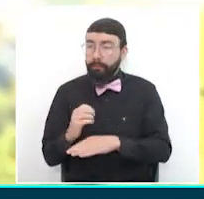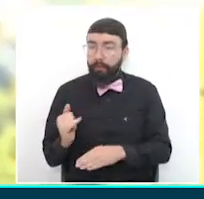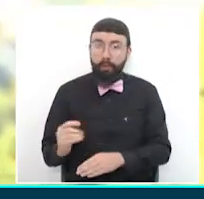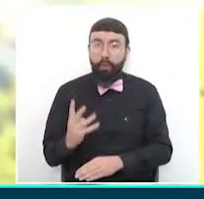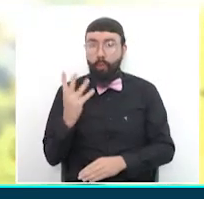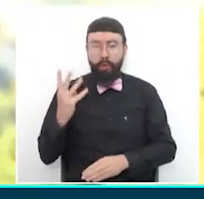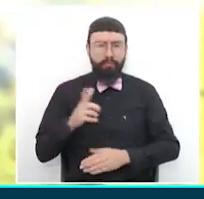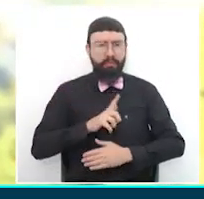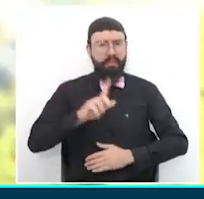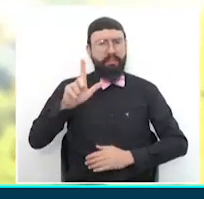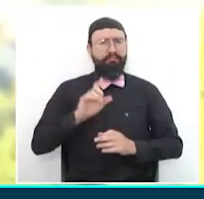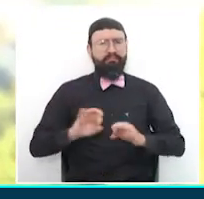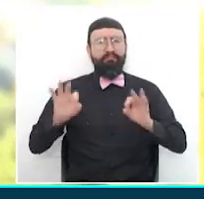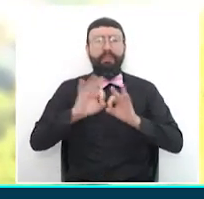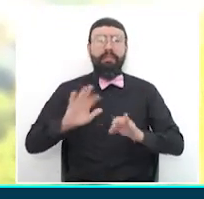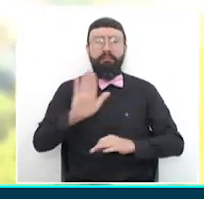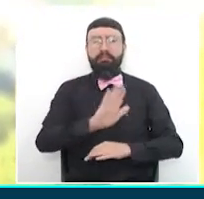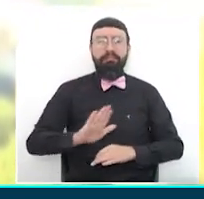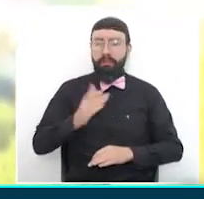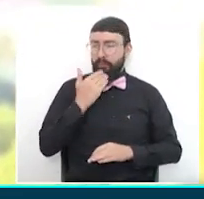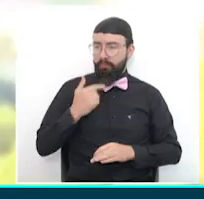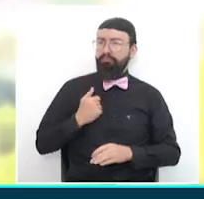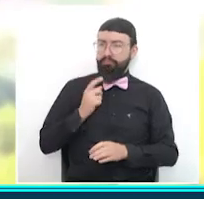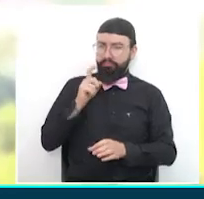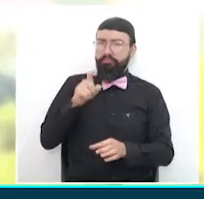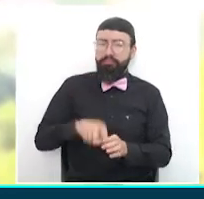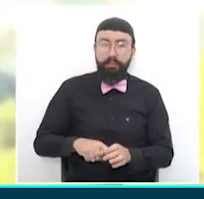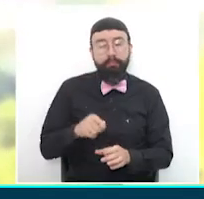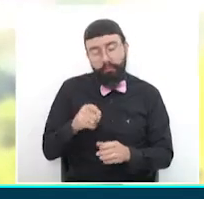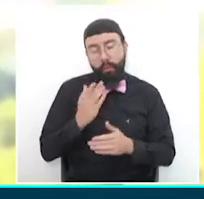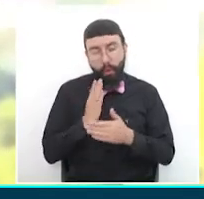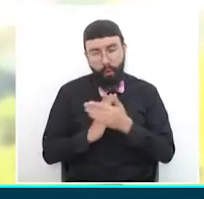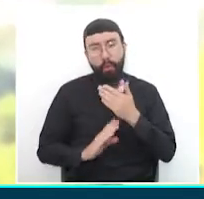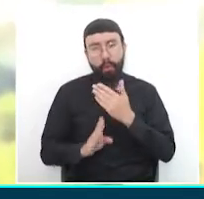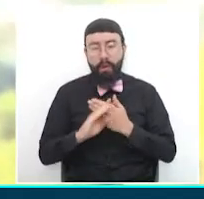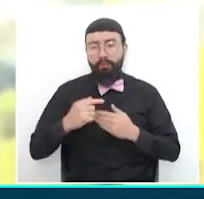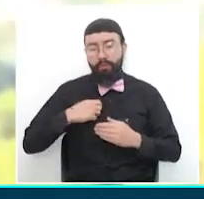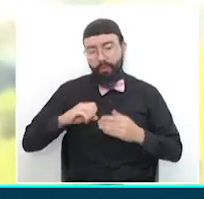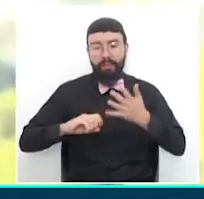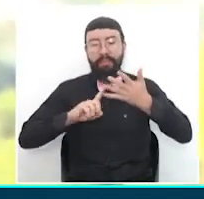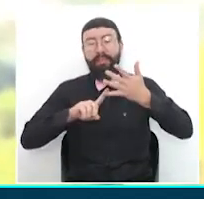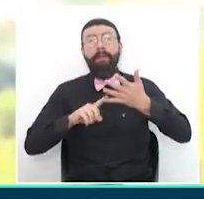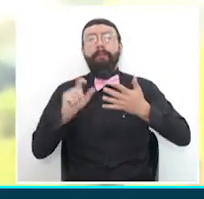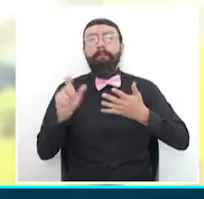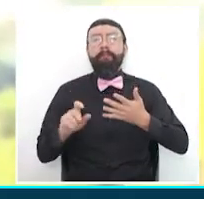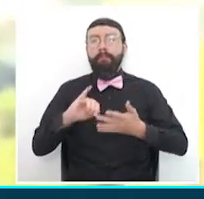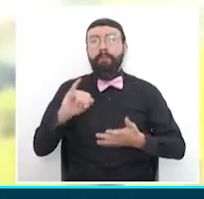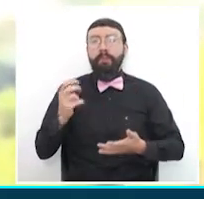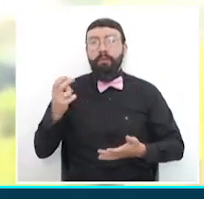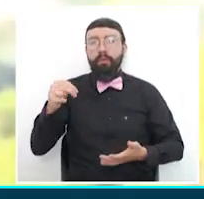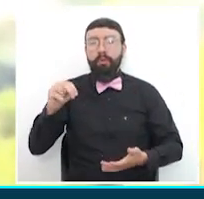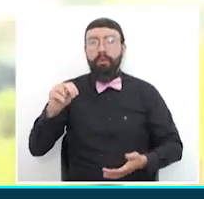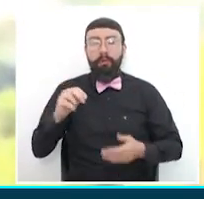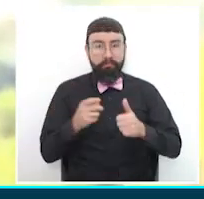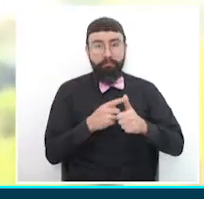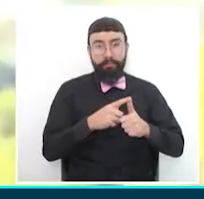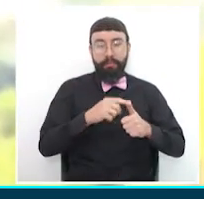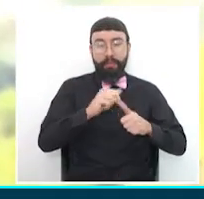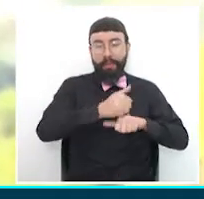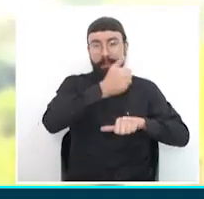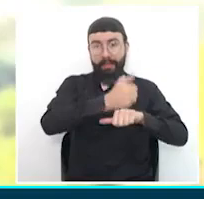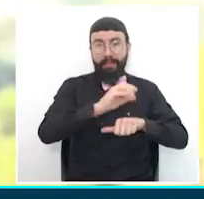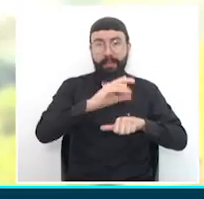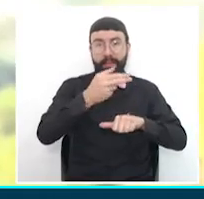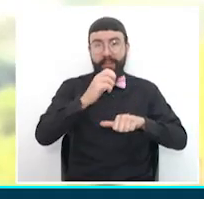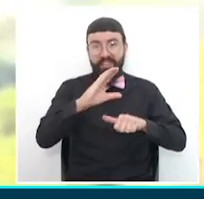grandes líderes de territorio, me incluyo ahí con toda la humildad del caso, siendo la quinta, el doctor John Jairo Granada, gerente de la CHEC, el doctor